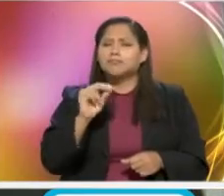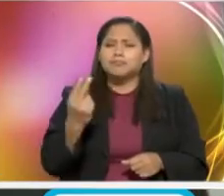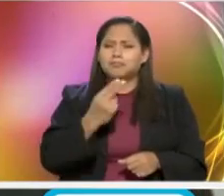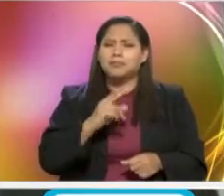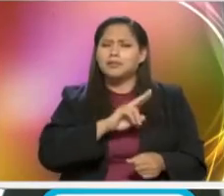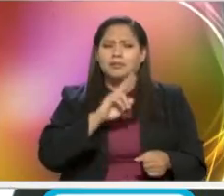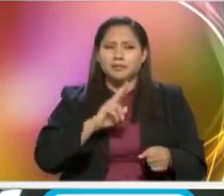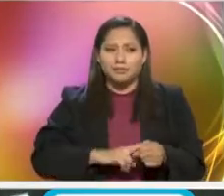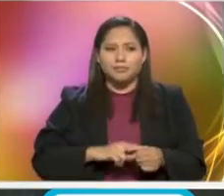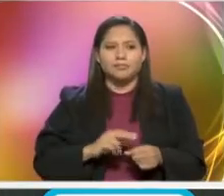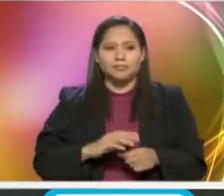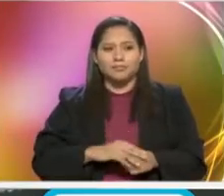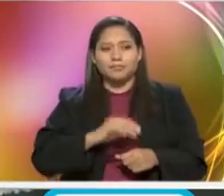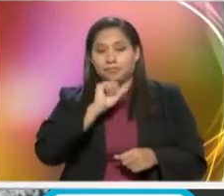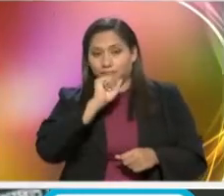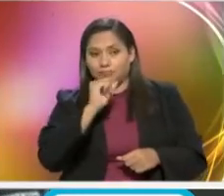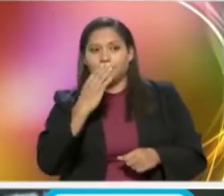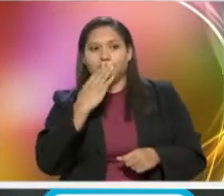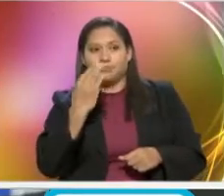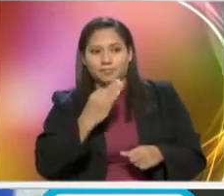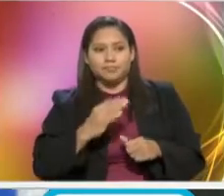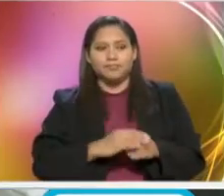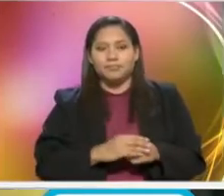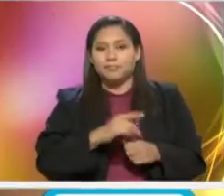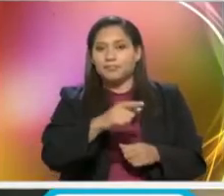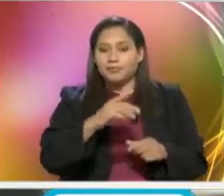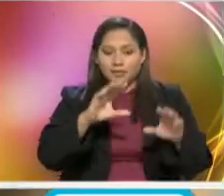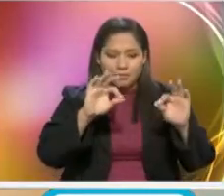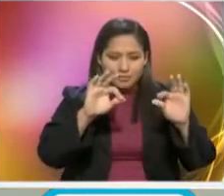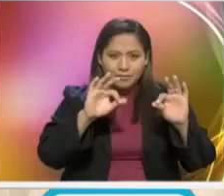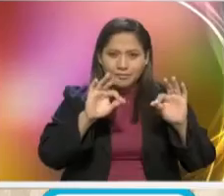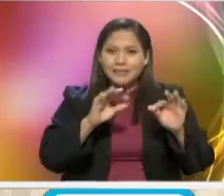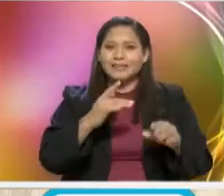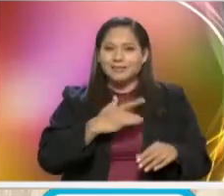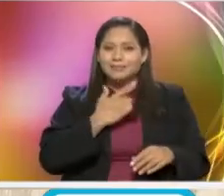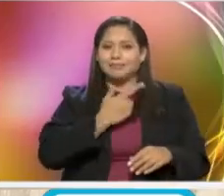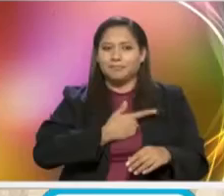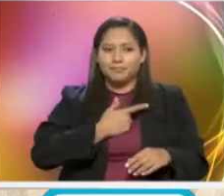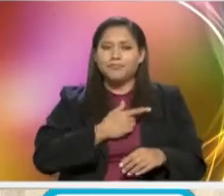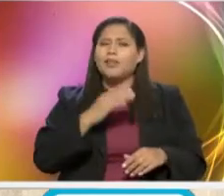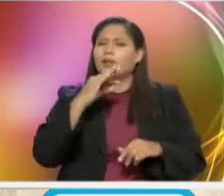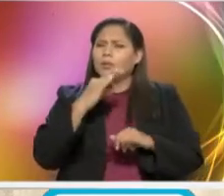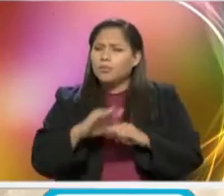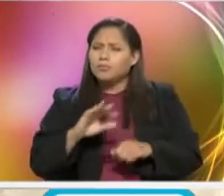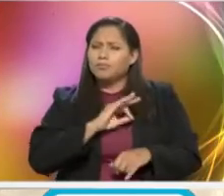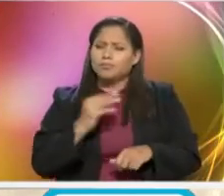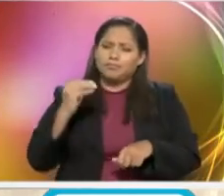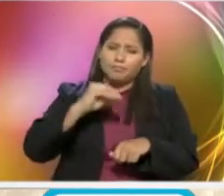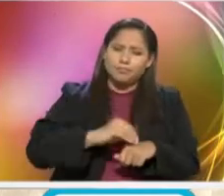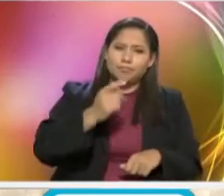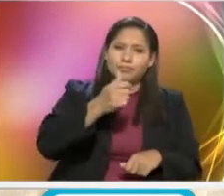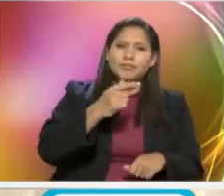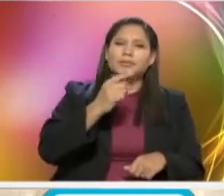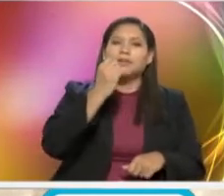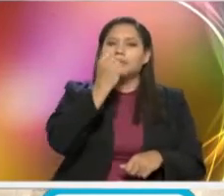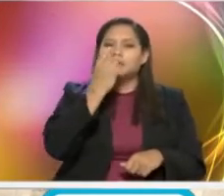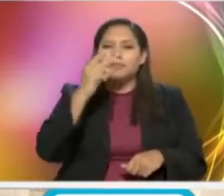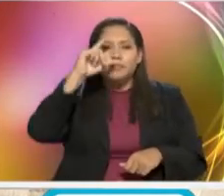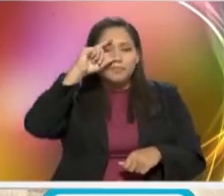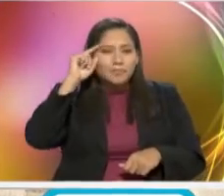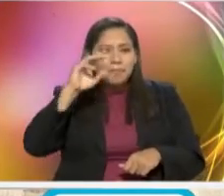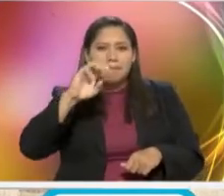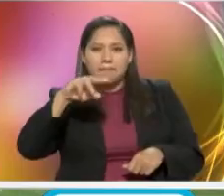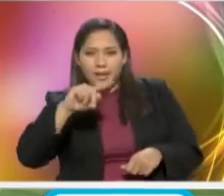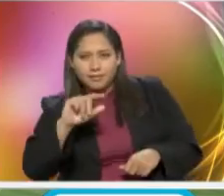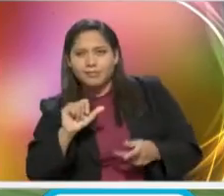natural. Tal, quedó buenísimo. Delicioso. Y la consistencia Súper me bien, encantó. ¿no? La consistencia. Y al final le pueden poner podrían ponerle un poquito de menta, podrían ponerle un